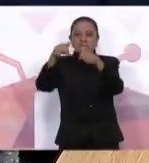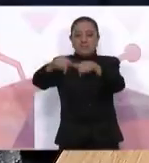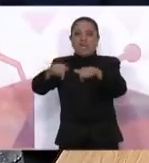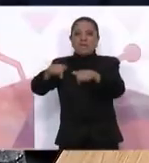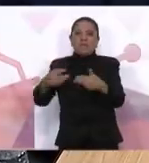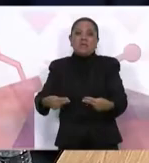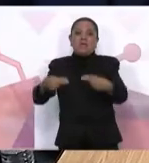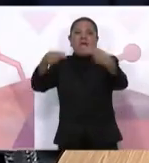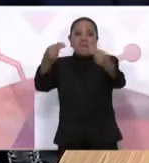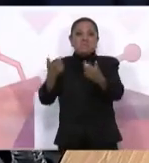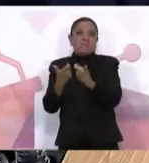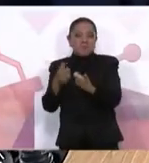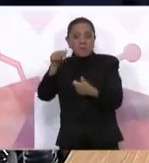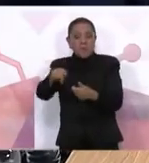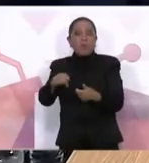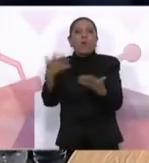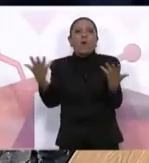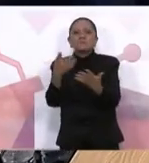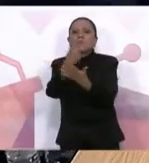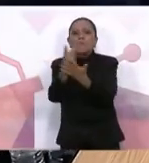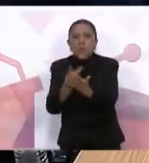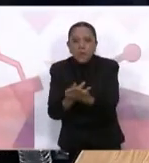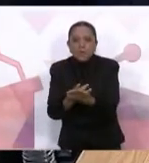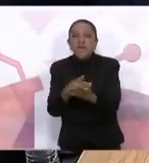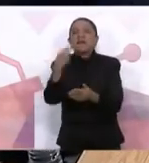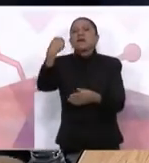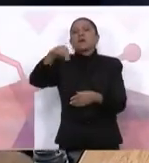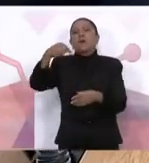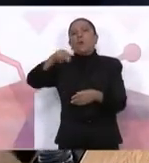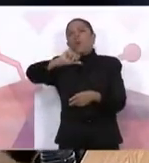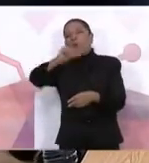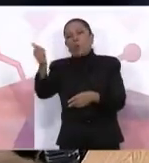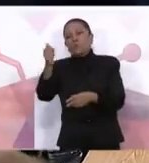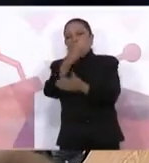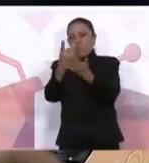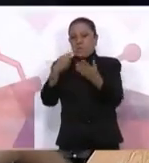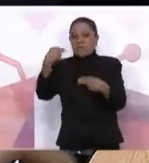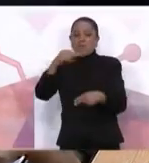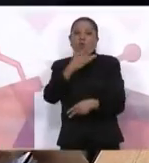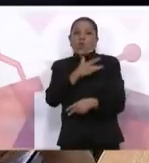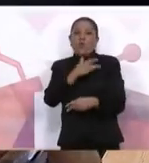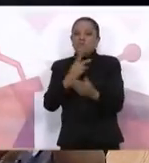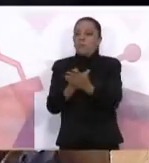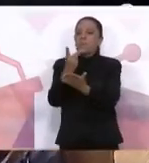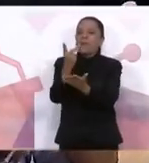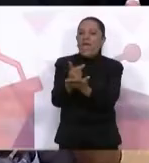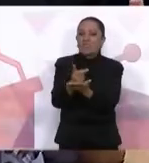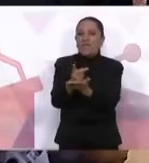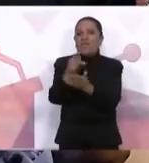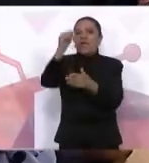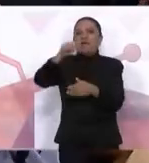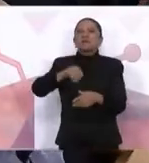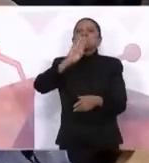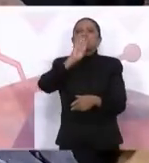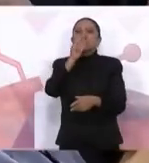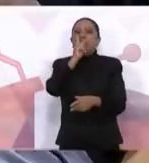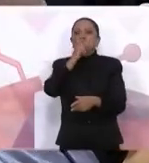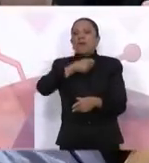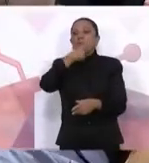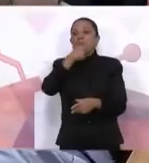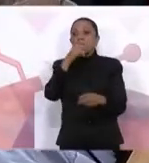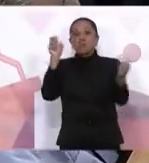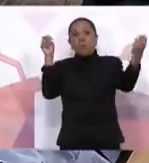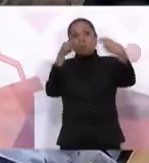que existe que es el programa corazón de plata pero lo más importante poder vincular lo que aquí se produce también con familiares